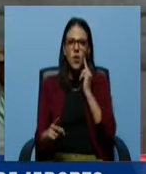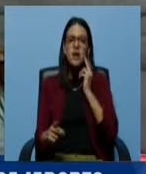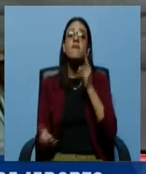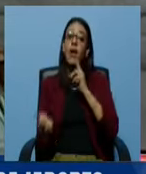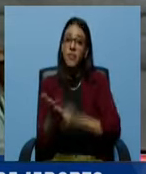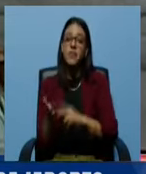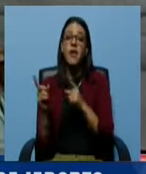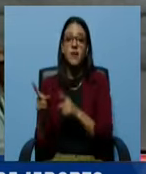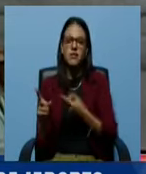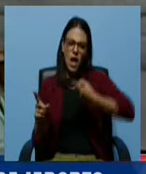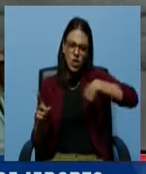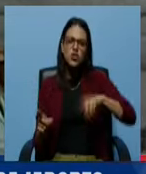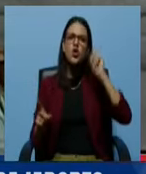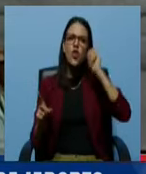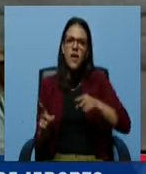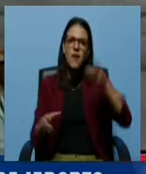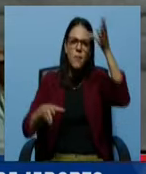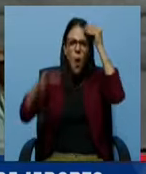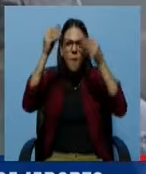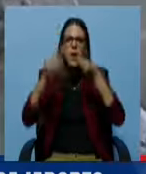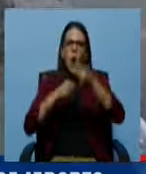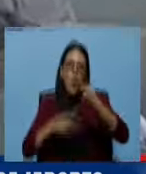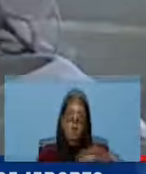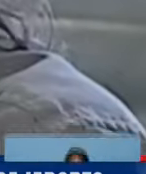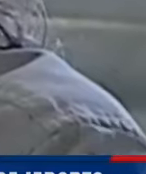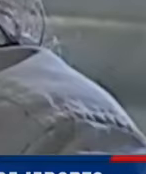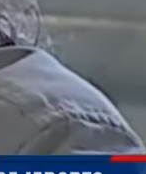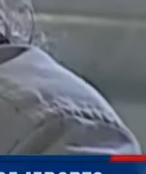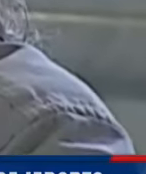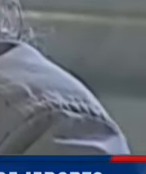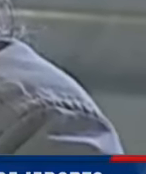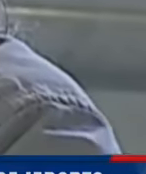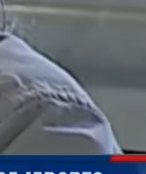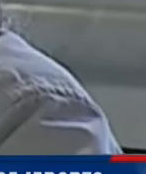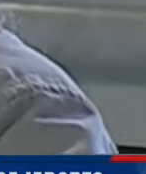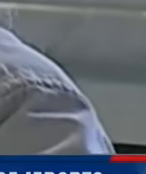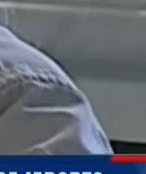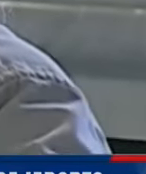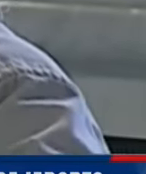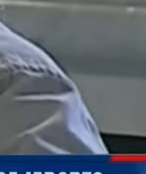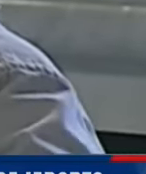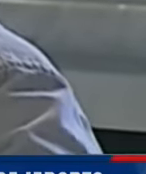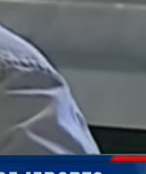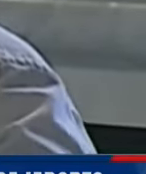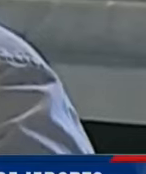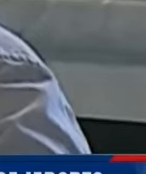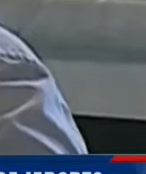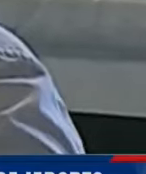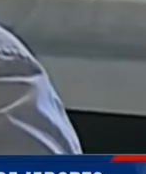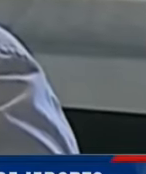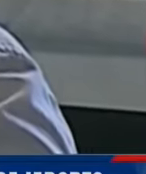Así que nosotros tenemos que aprender a defendernos, pero como dijera Muhammad Ali,